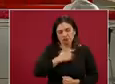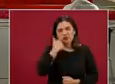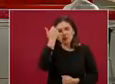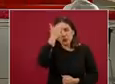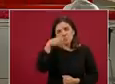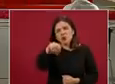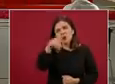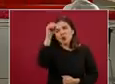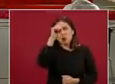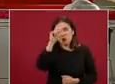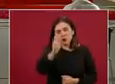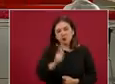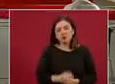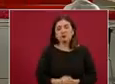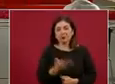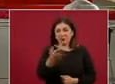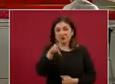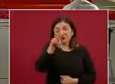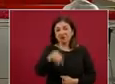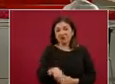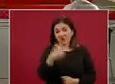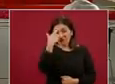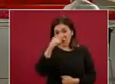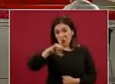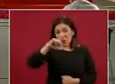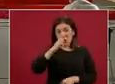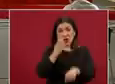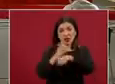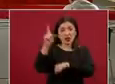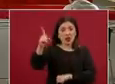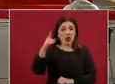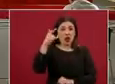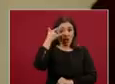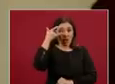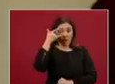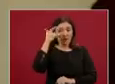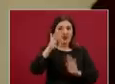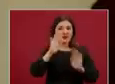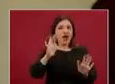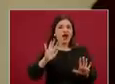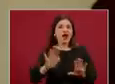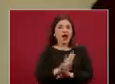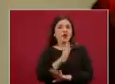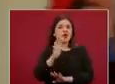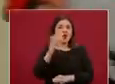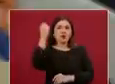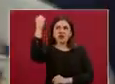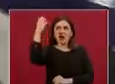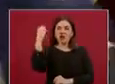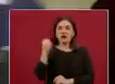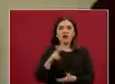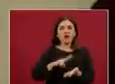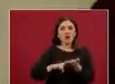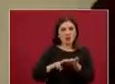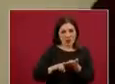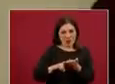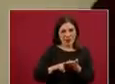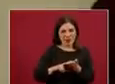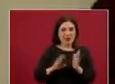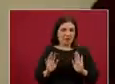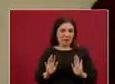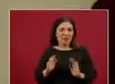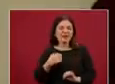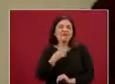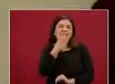su opinión. Doctor, efectivamente, hoy el estado de Campeche pasó al semáforo verde. Hace